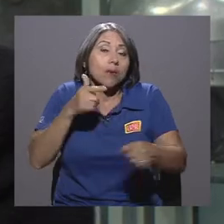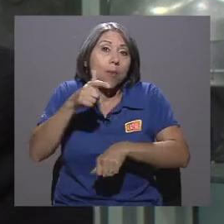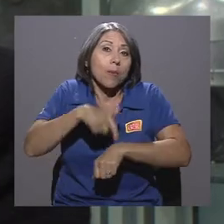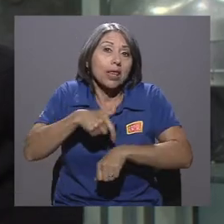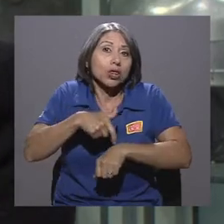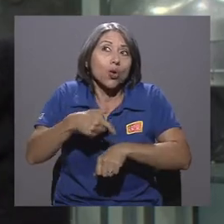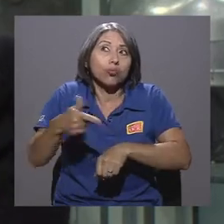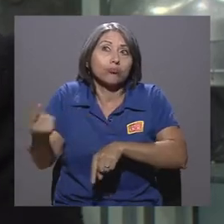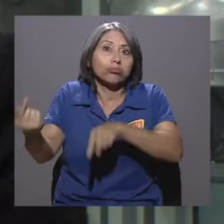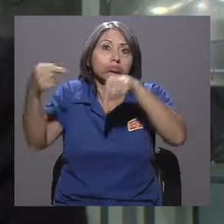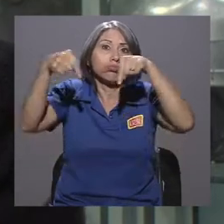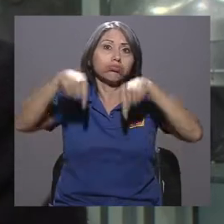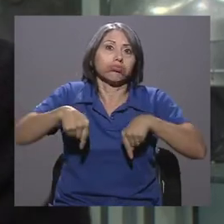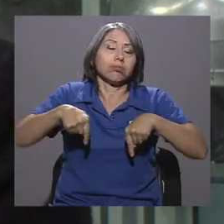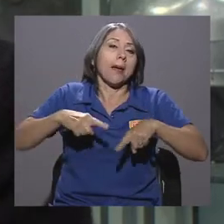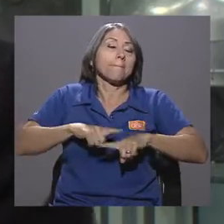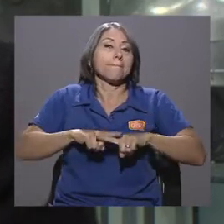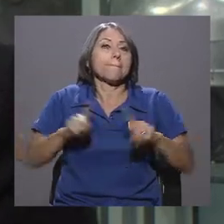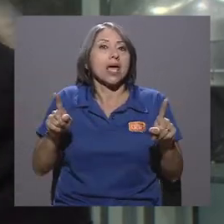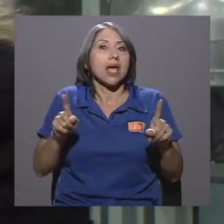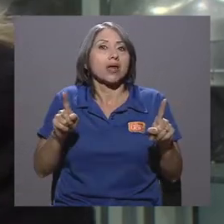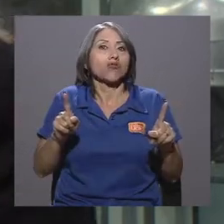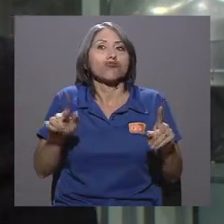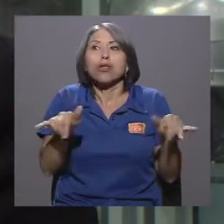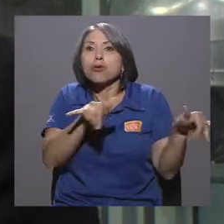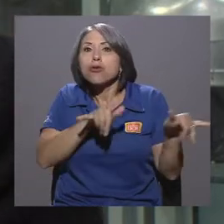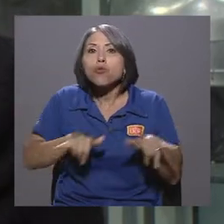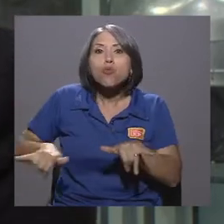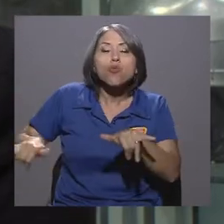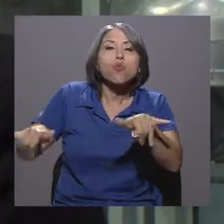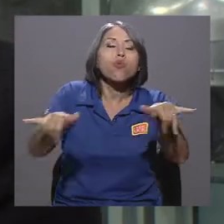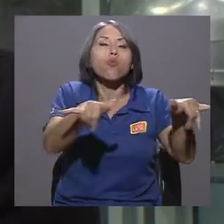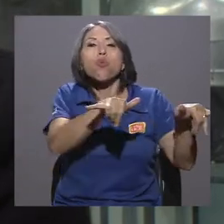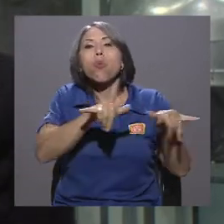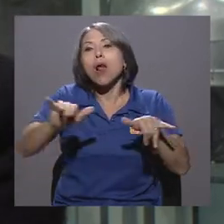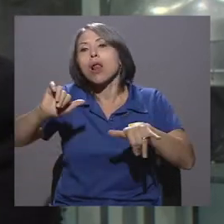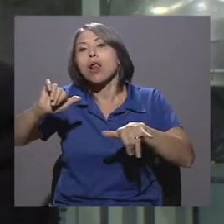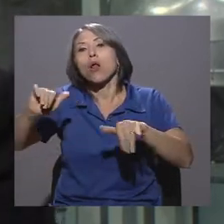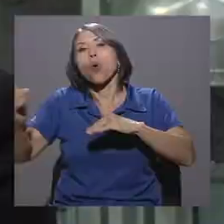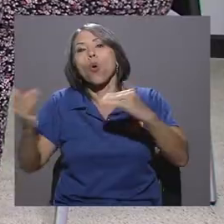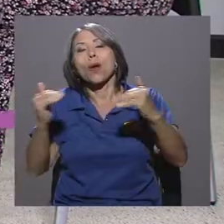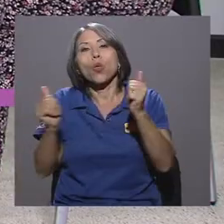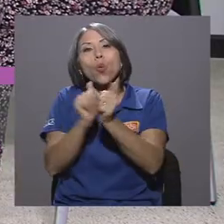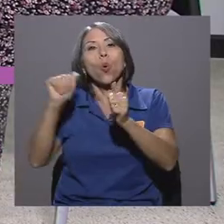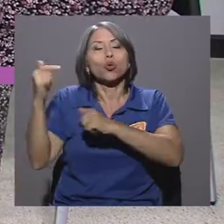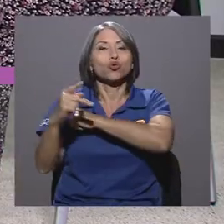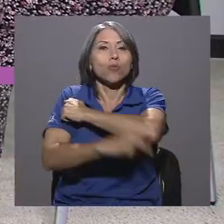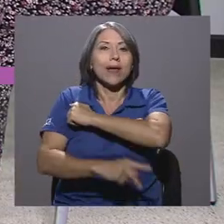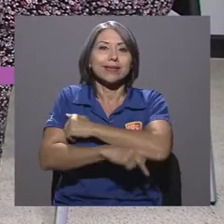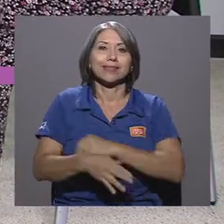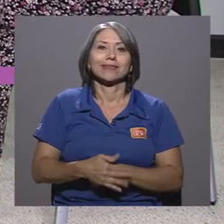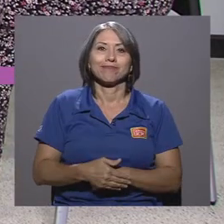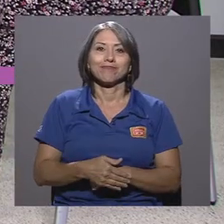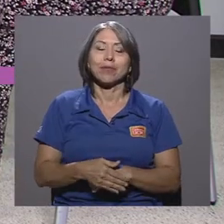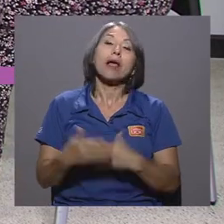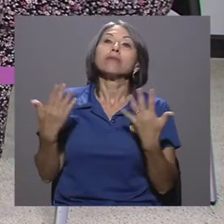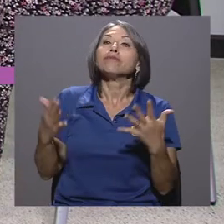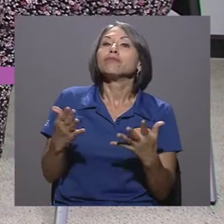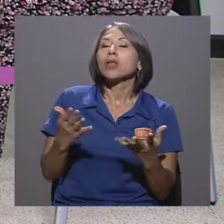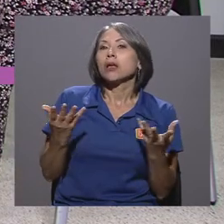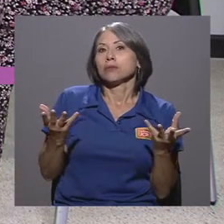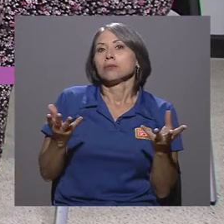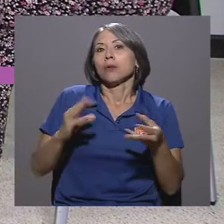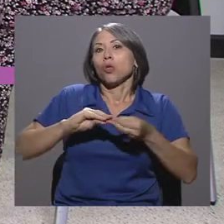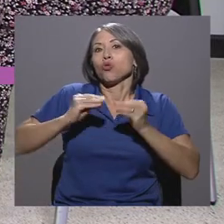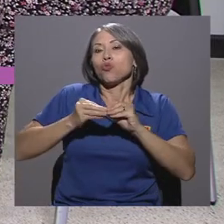momento, pero no ni en mayor riesgo del resto de las regiones ni del resto de los países. Para poner un poco en perspectiva la cantidad de